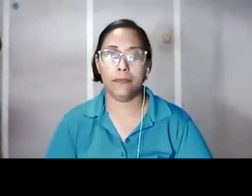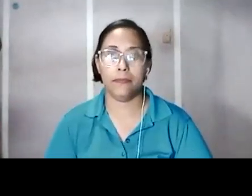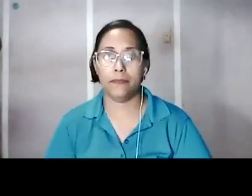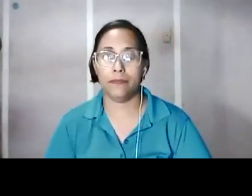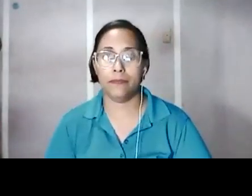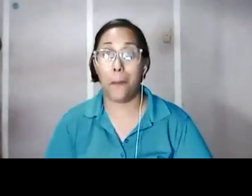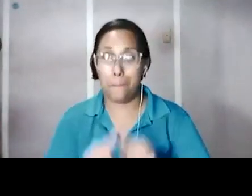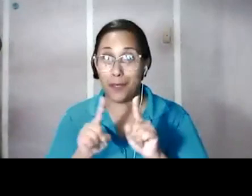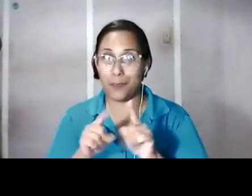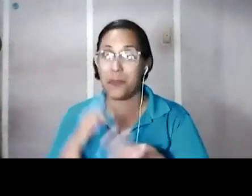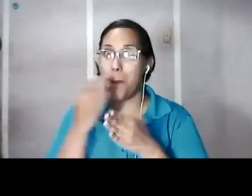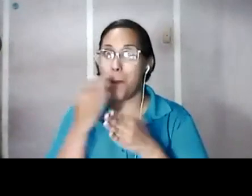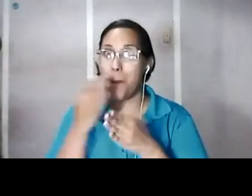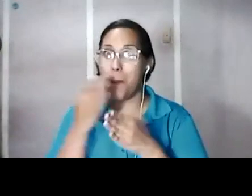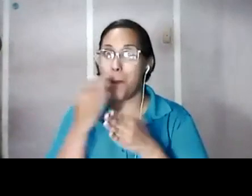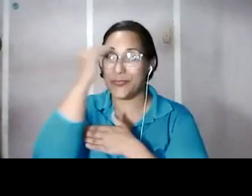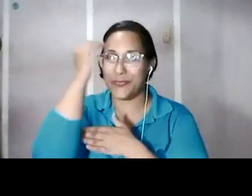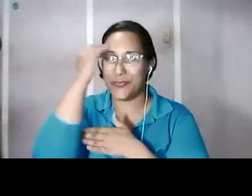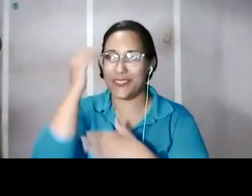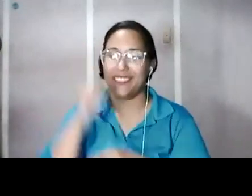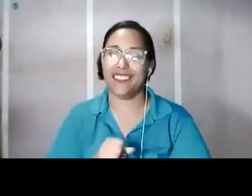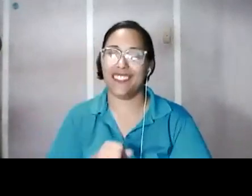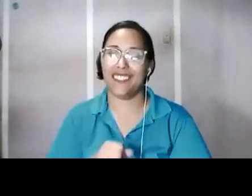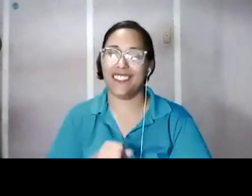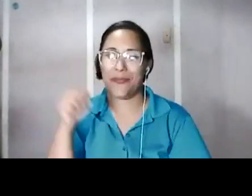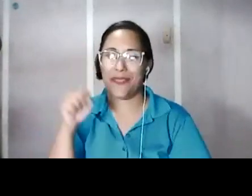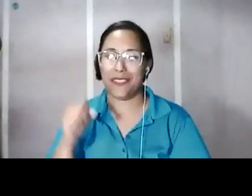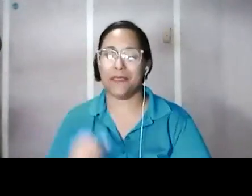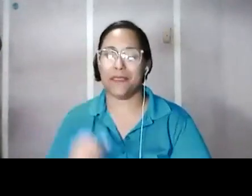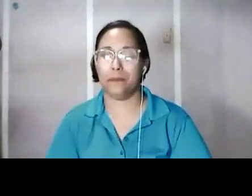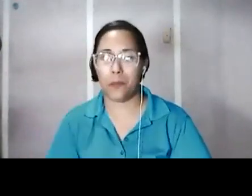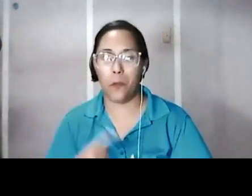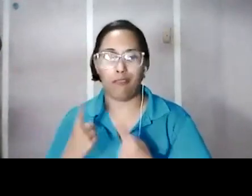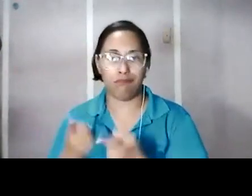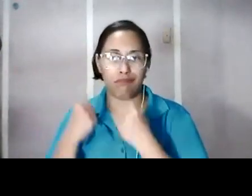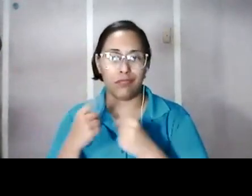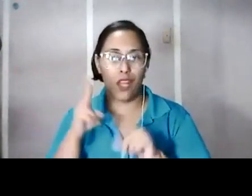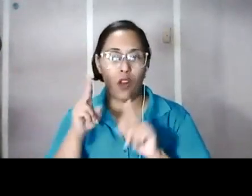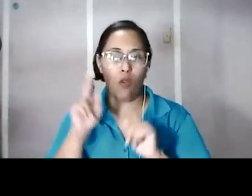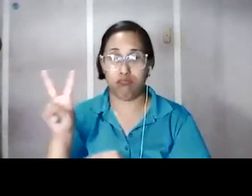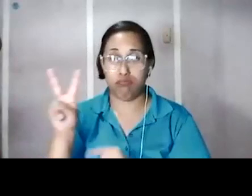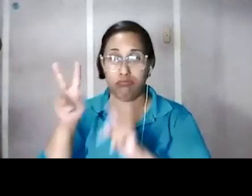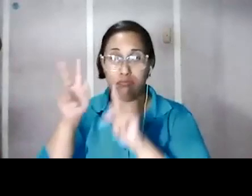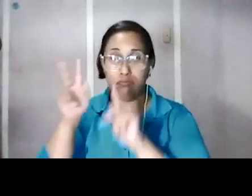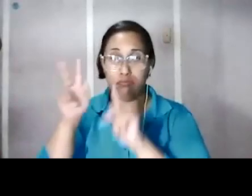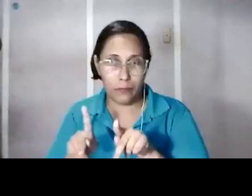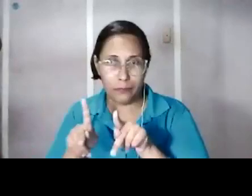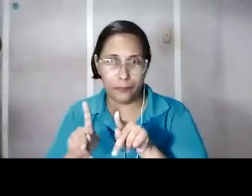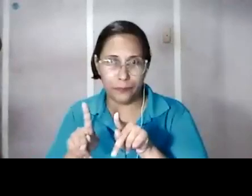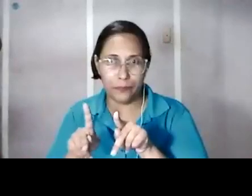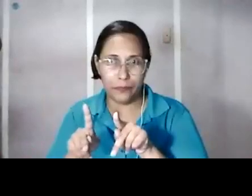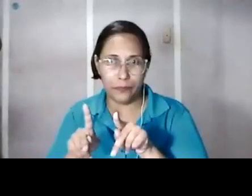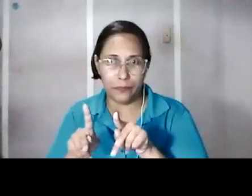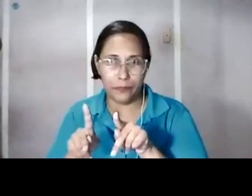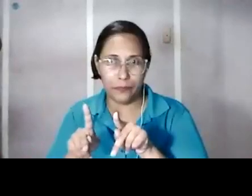pero qué bueno Sí, saberlo. sí, sí. De hecho, vinieron dos personas de